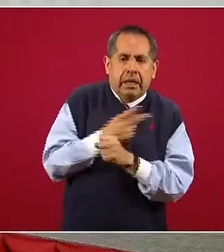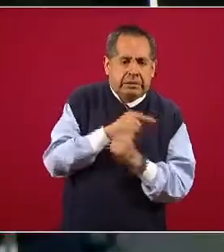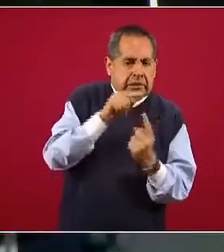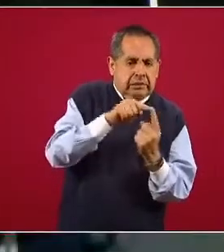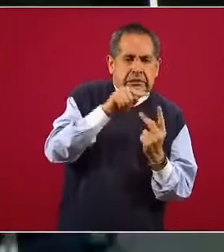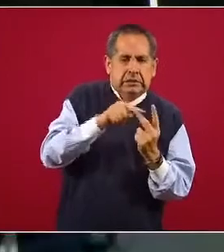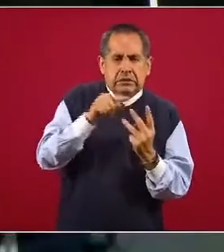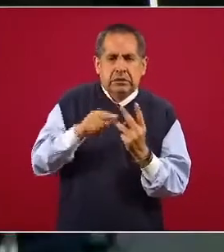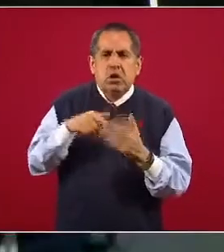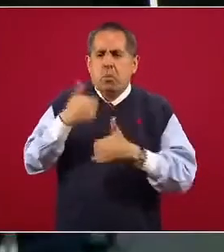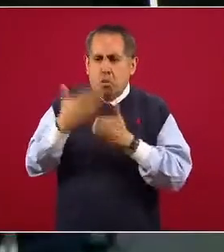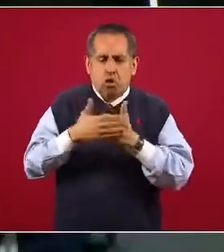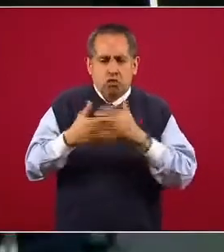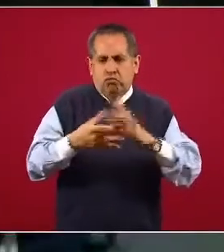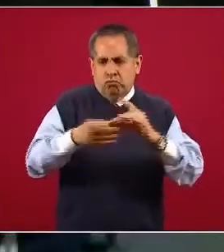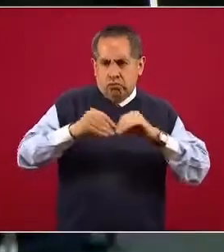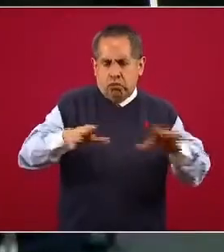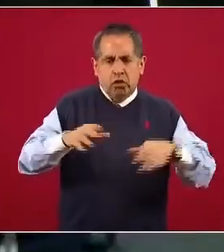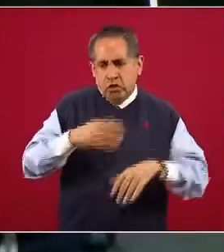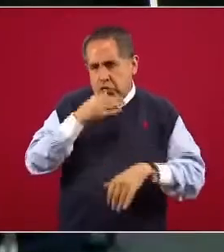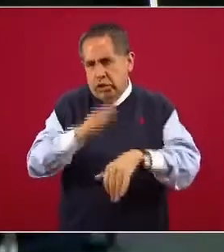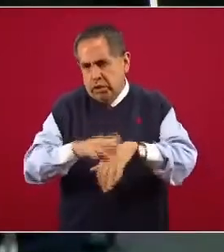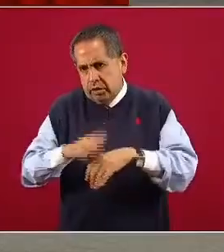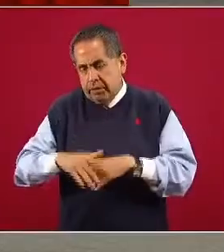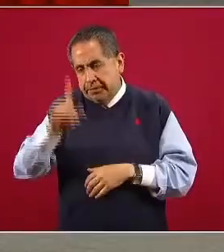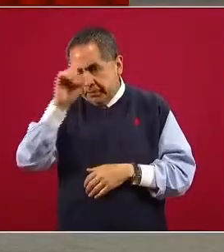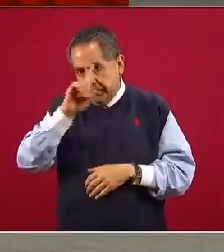de las vacunas. Yo recomendaría,